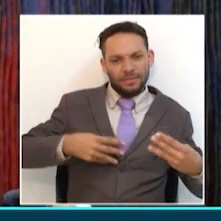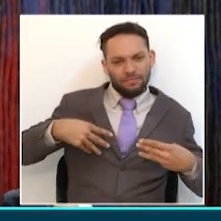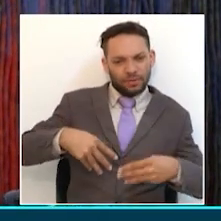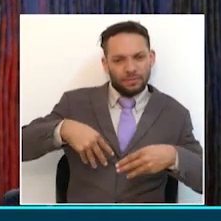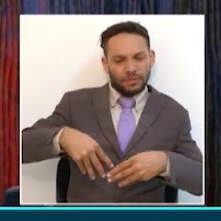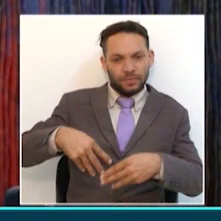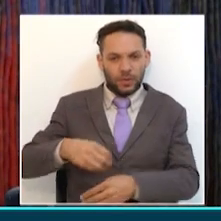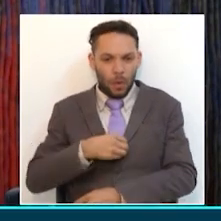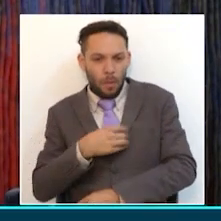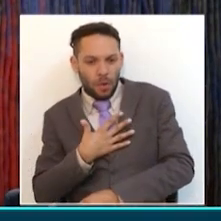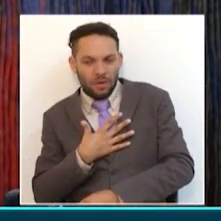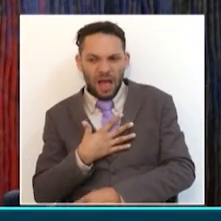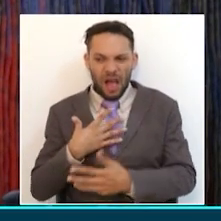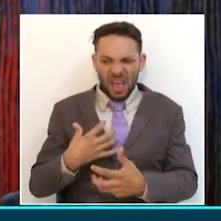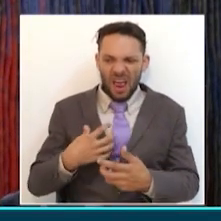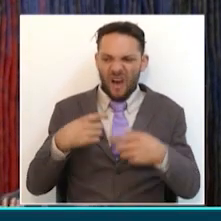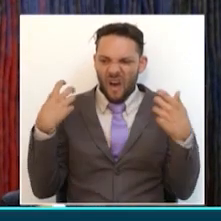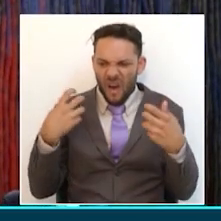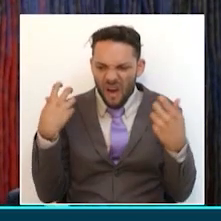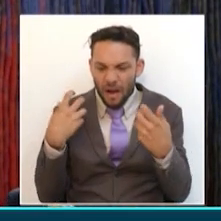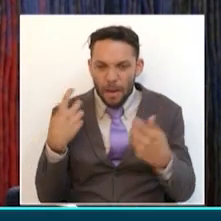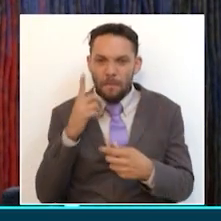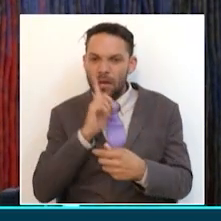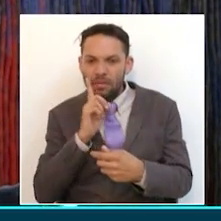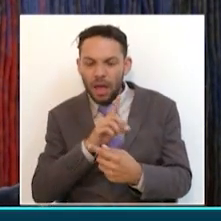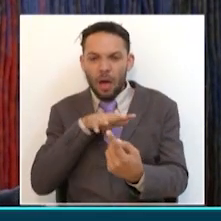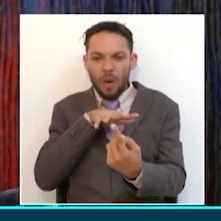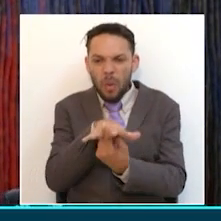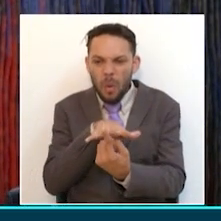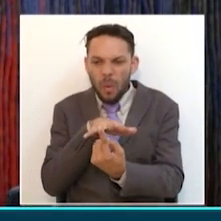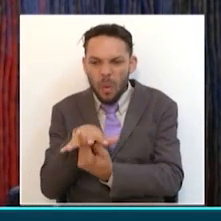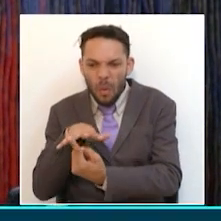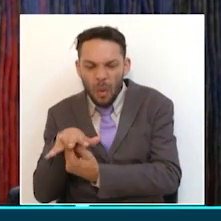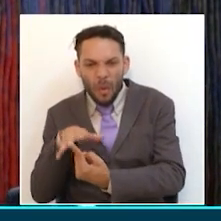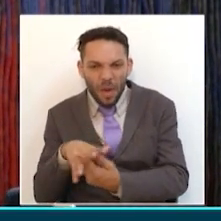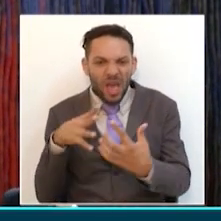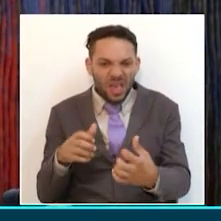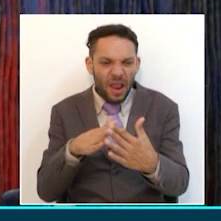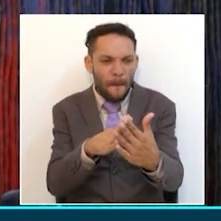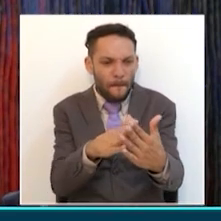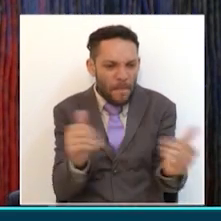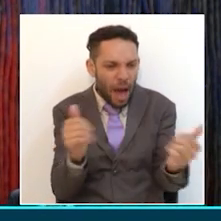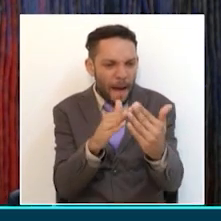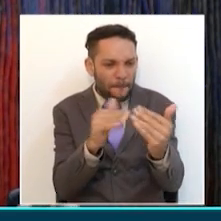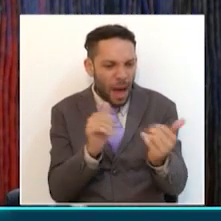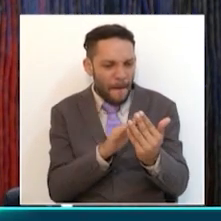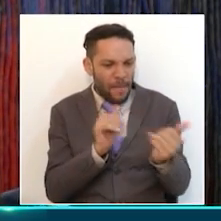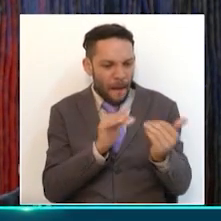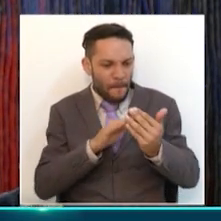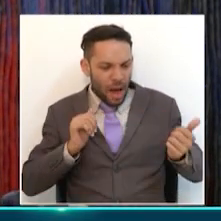una oportunidad de agitación basada en mentiras, que lo único que buscan es generar división entre los